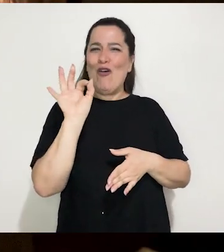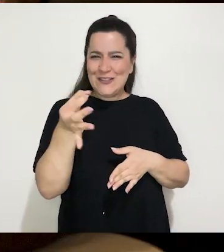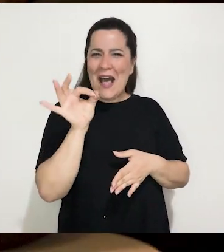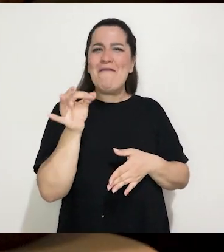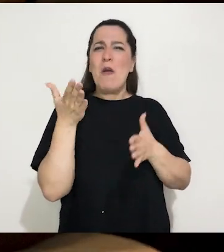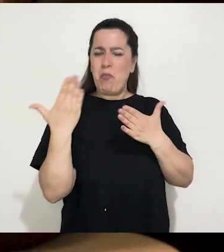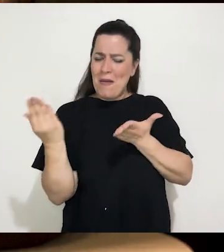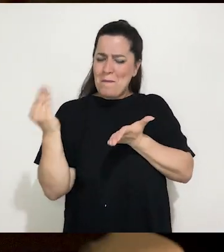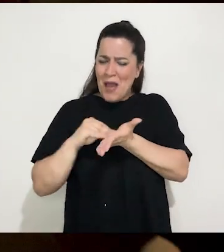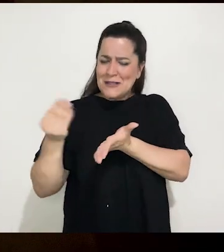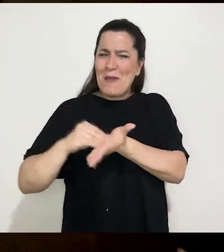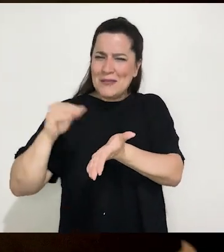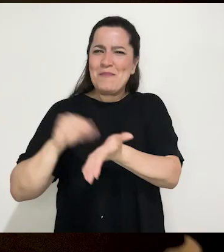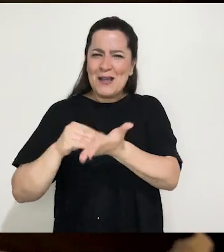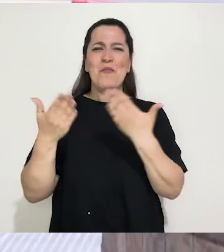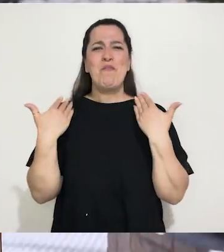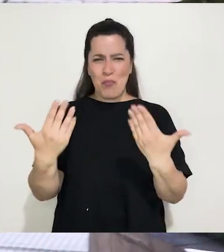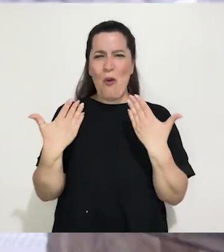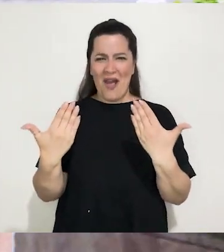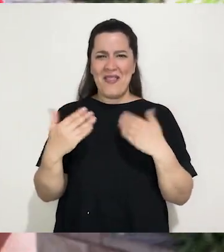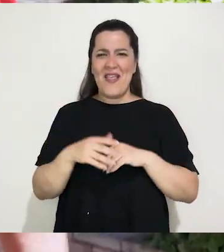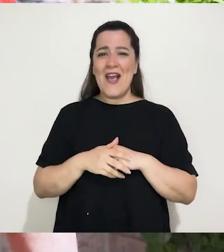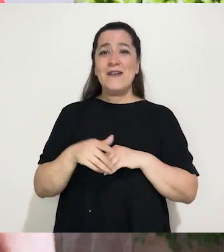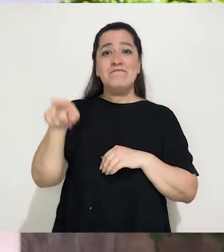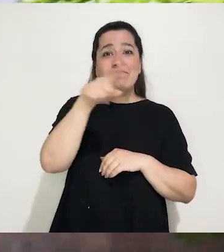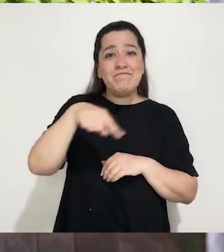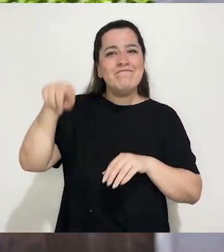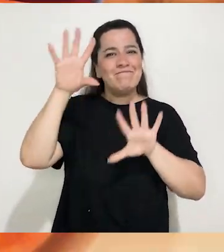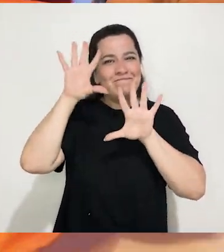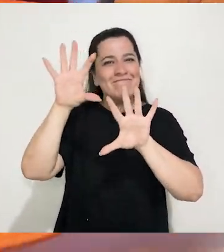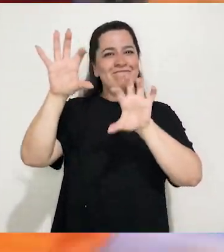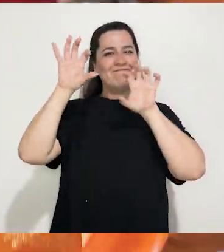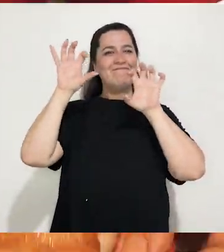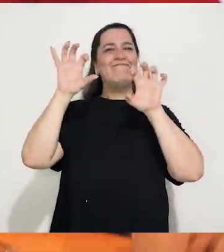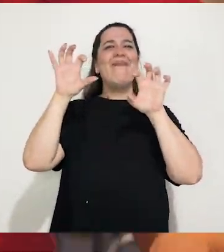Vos sabés que se puede un poco más.